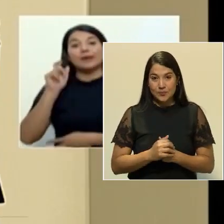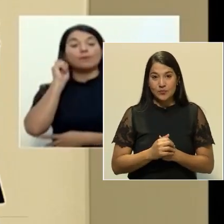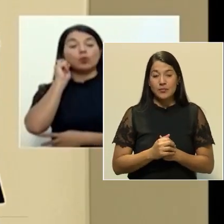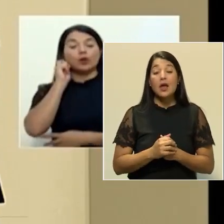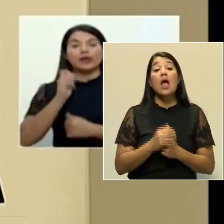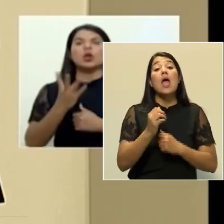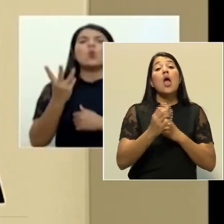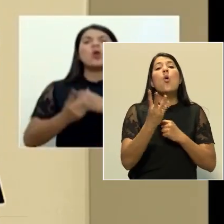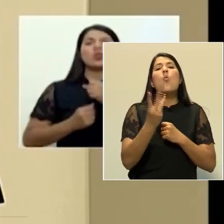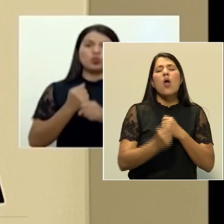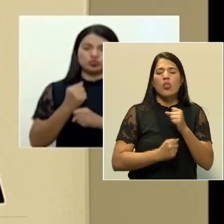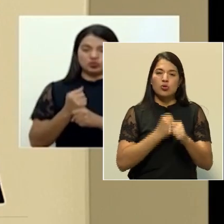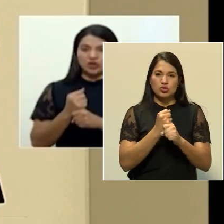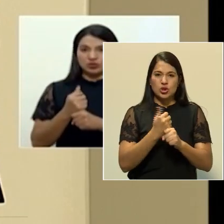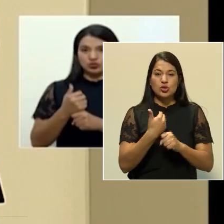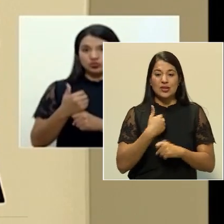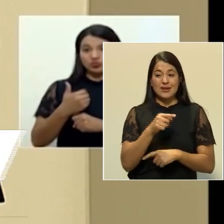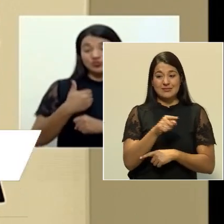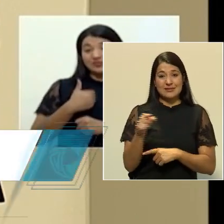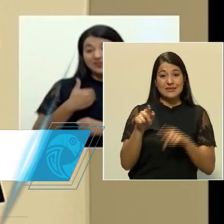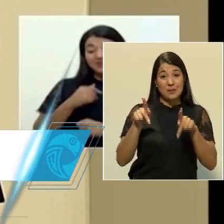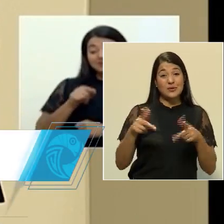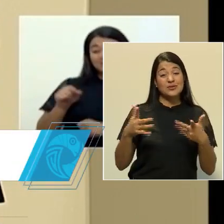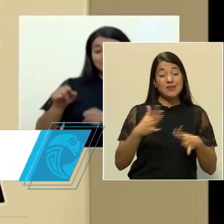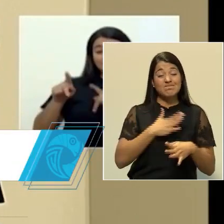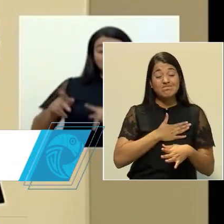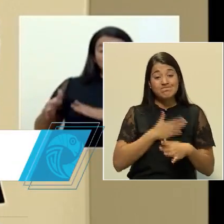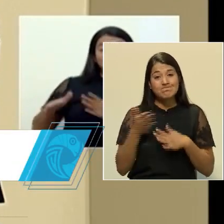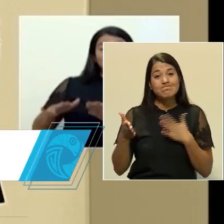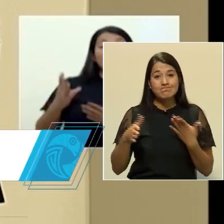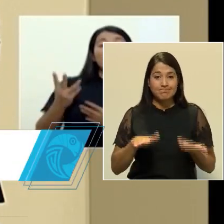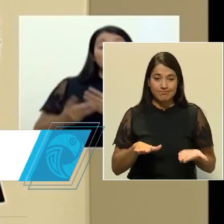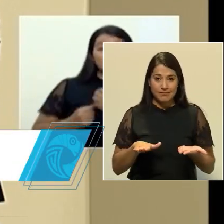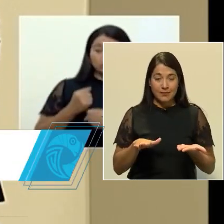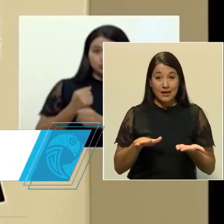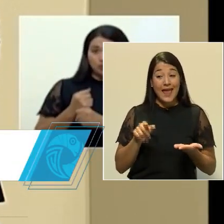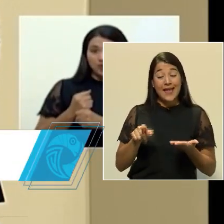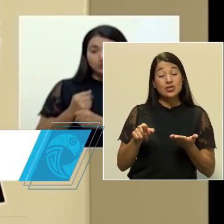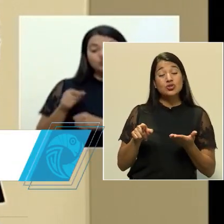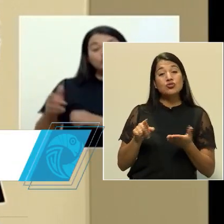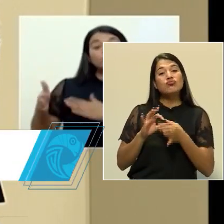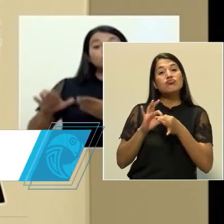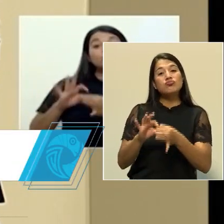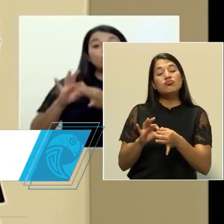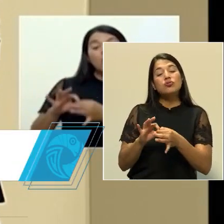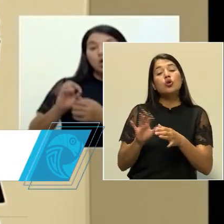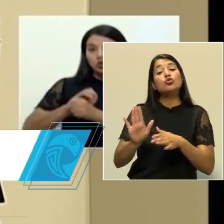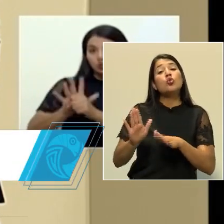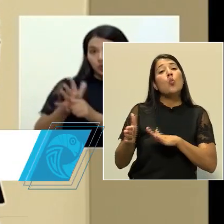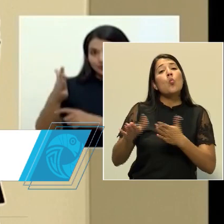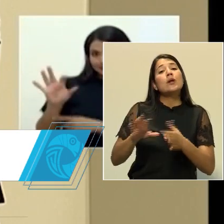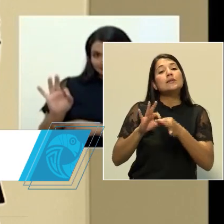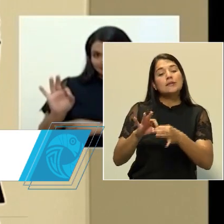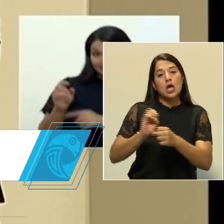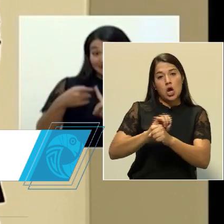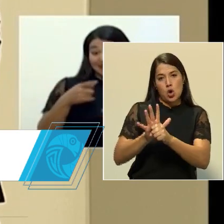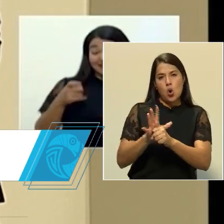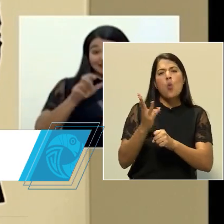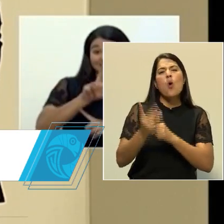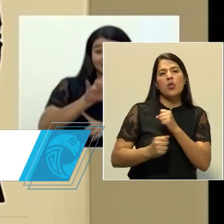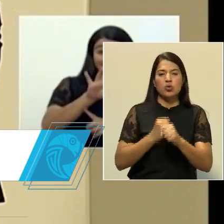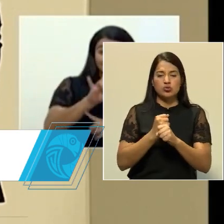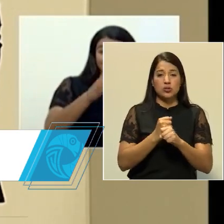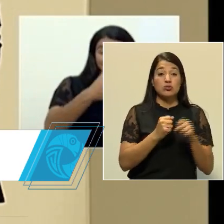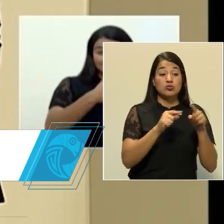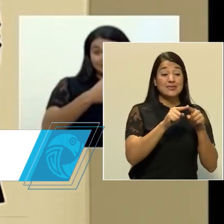rango de edad de estas personas que lamentablemente fallecieron asociados al COVID-19 va desde los